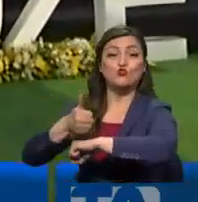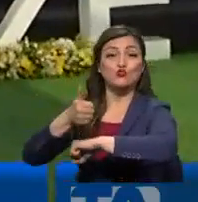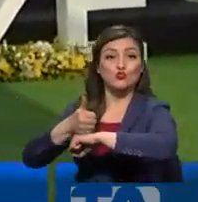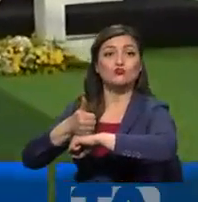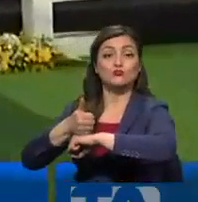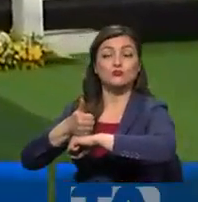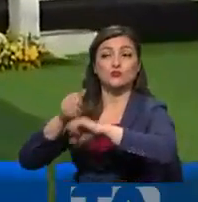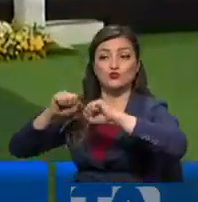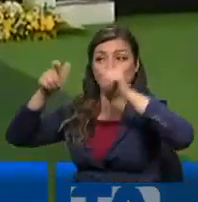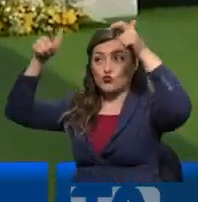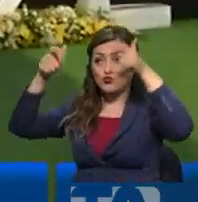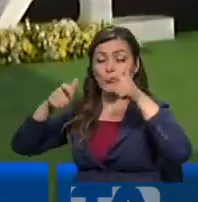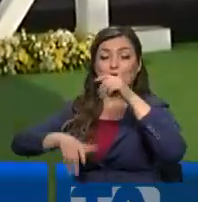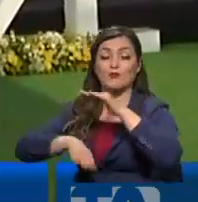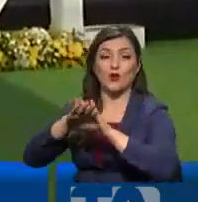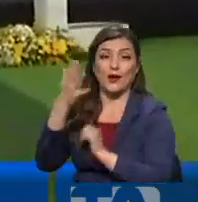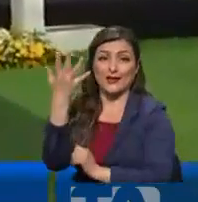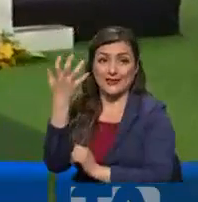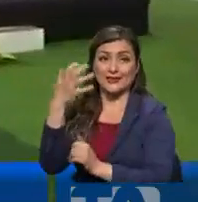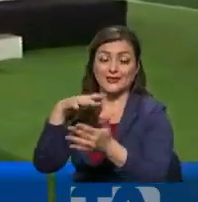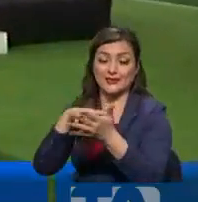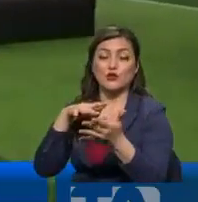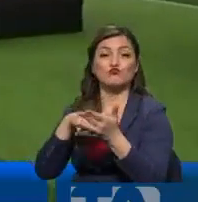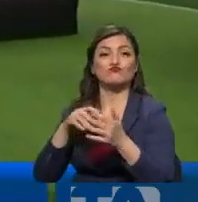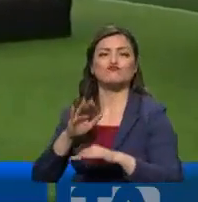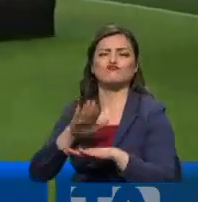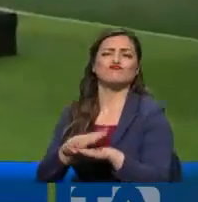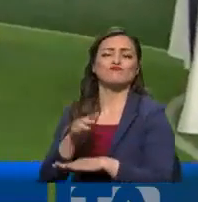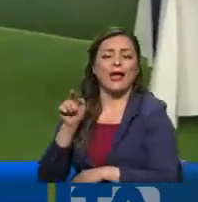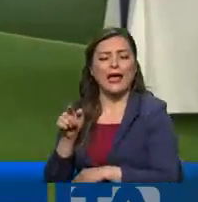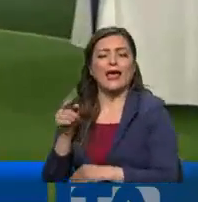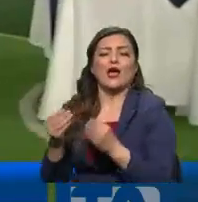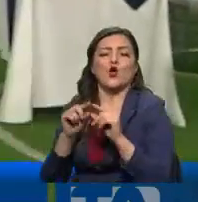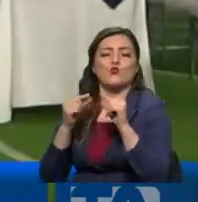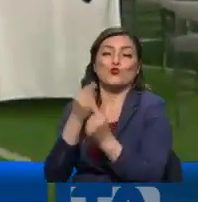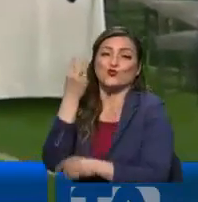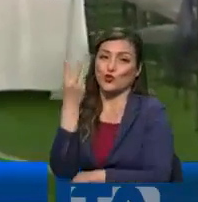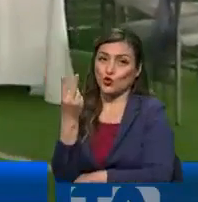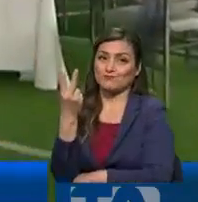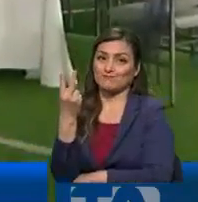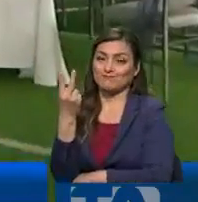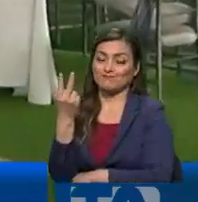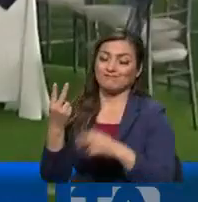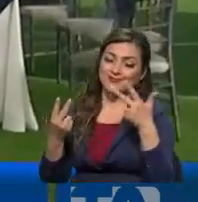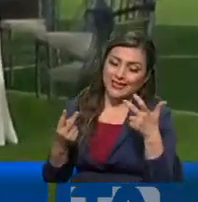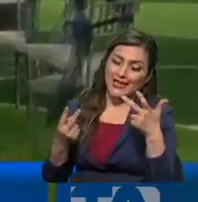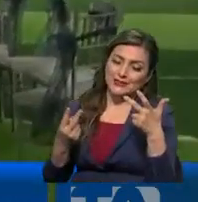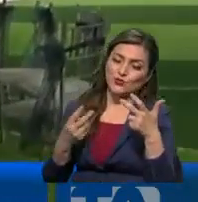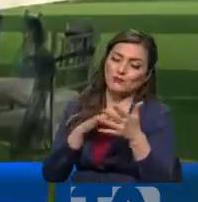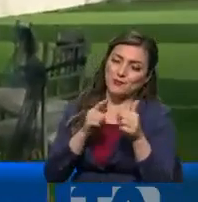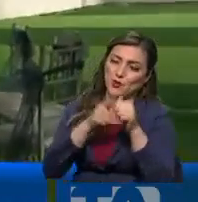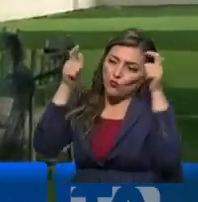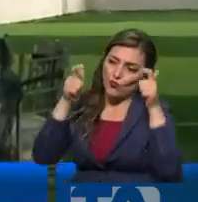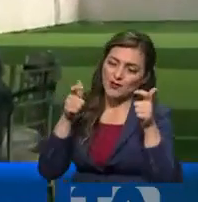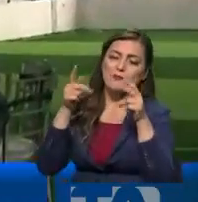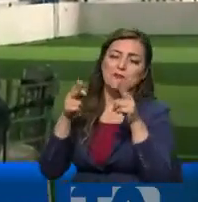han autorizado incorporaciones máximo hasta de 15 estudiantes. Por tal razón, hemos hecho dos grupos, un grupo de 13 estudiantes y 14 estudiantes en el